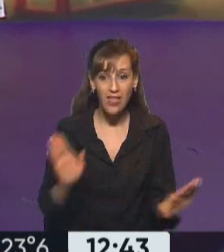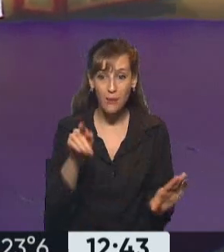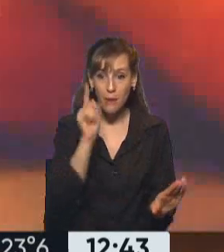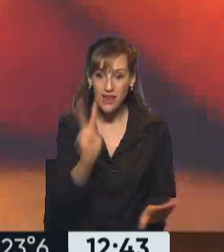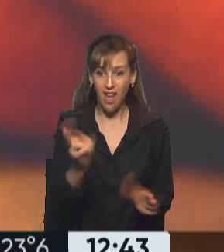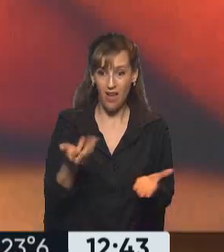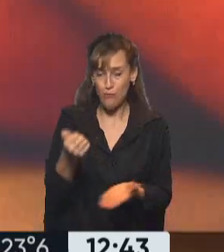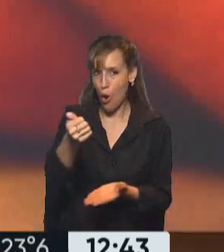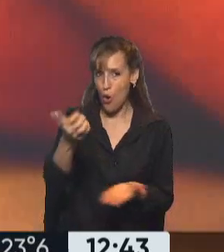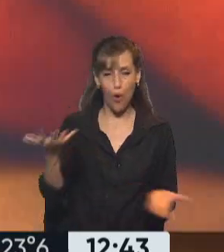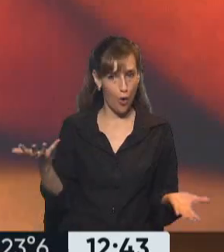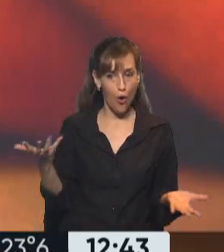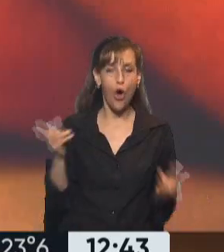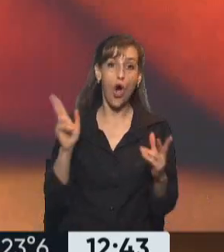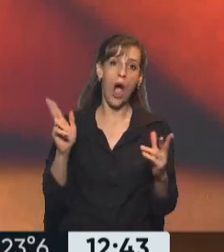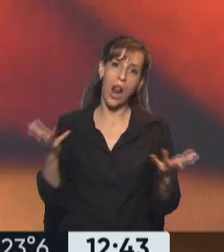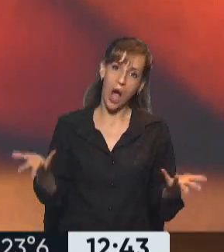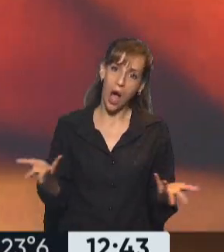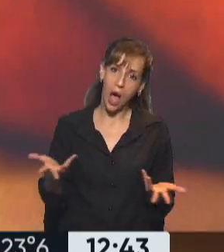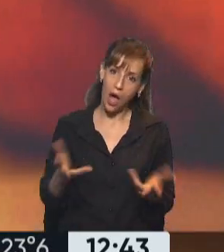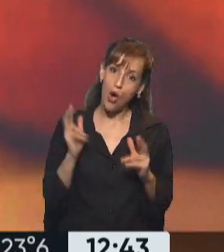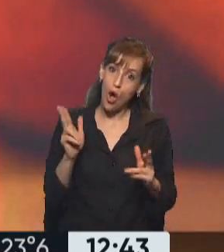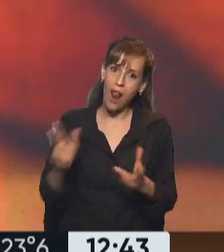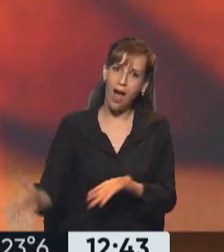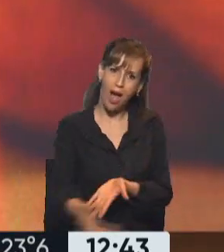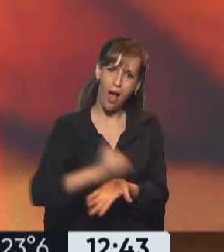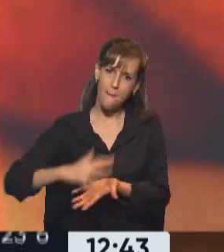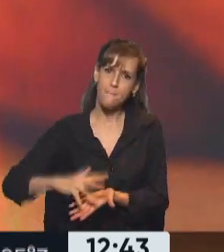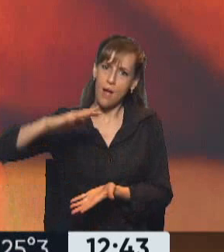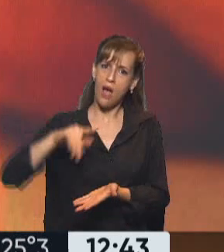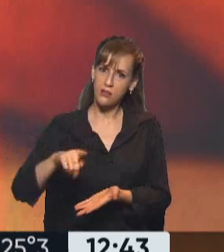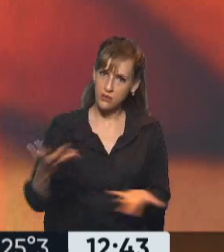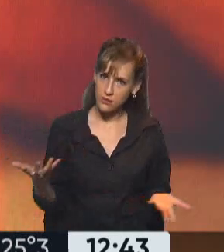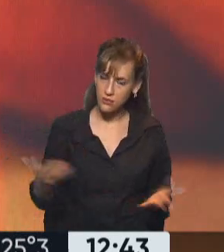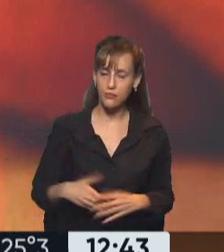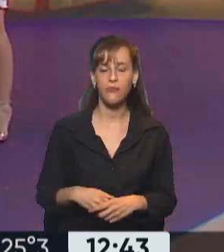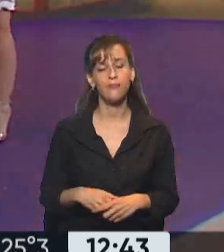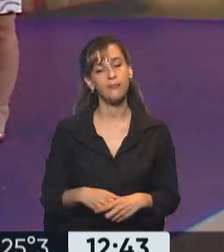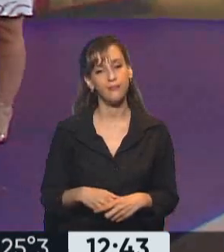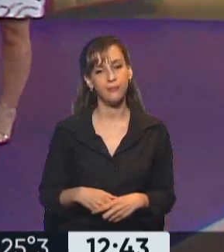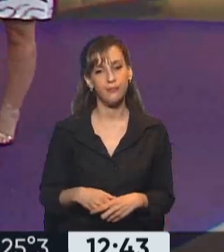más. Habría que responderle a López Murphy. Ojalá fueran más, incluso. Avancemos.